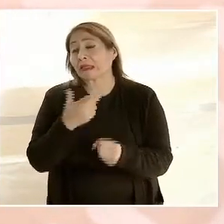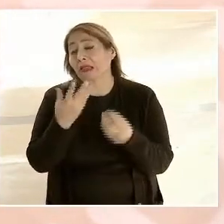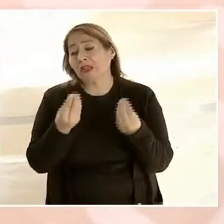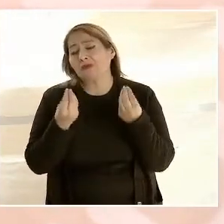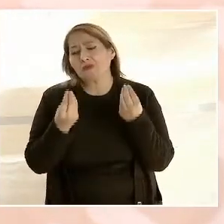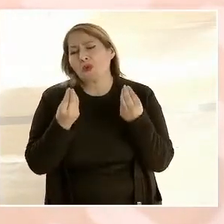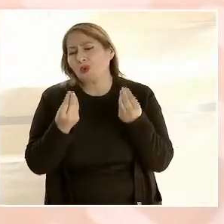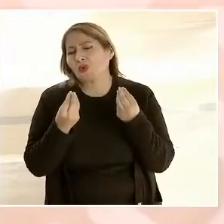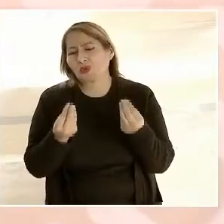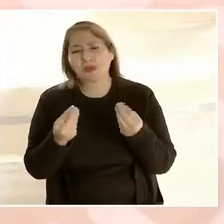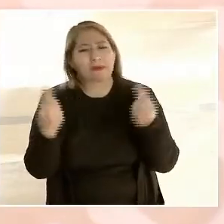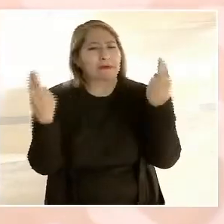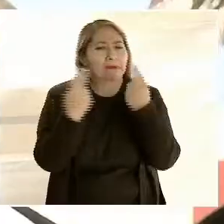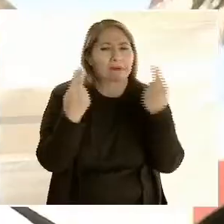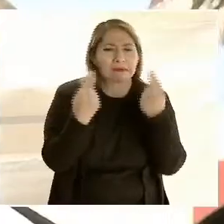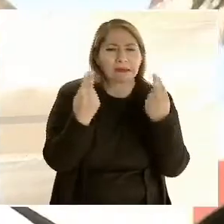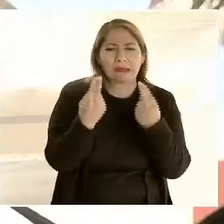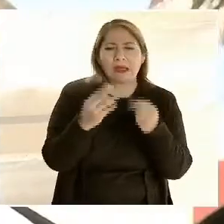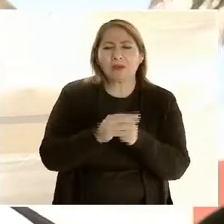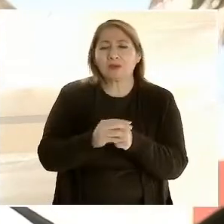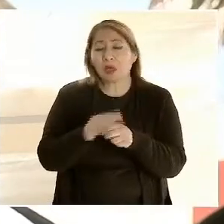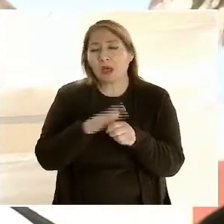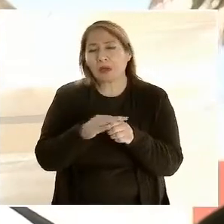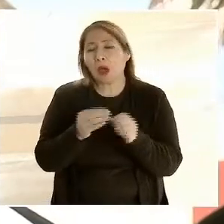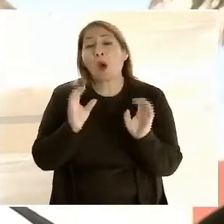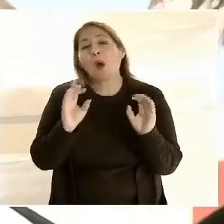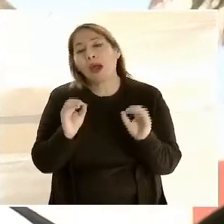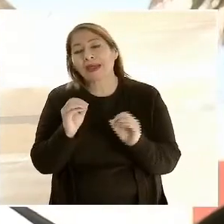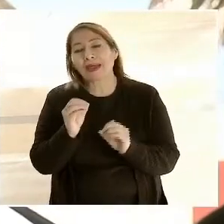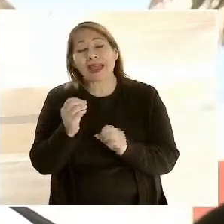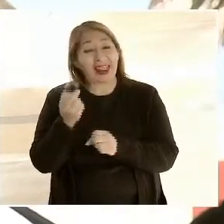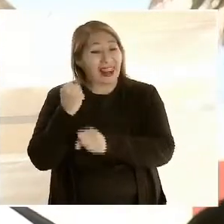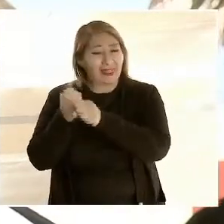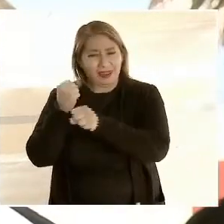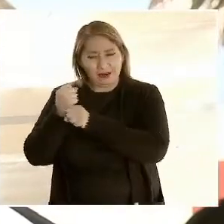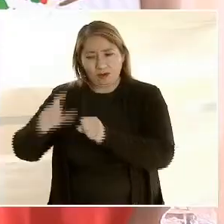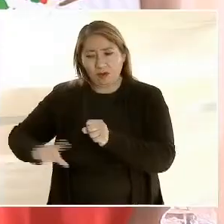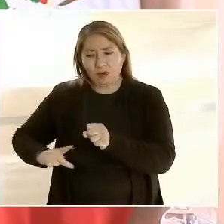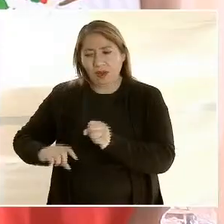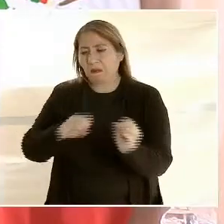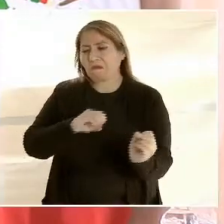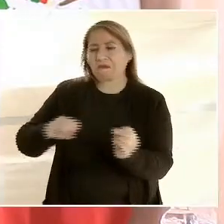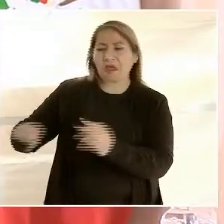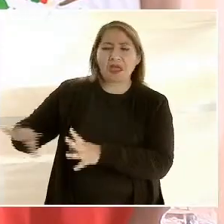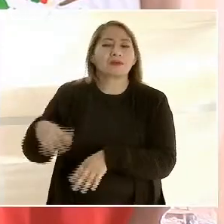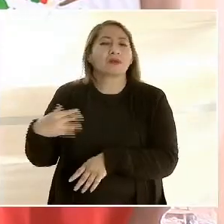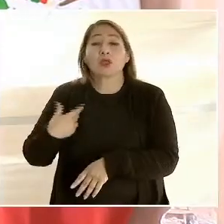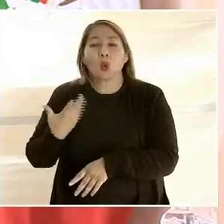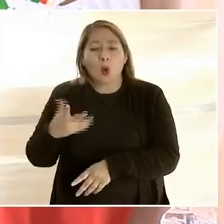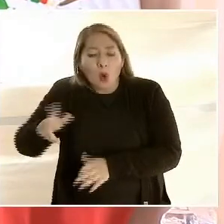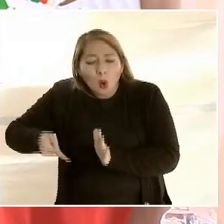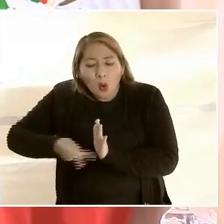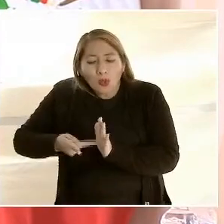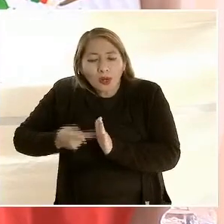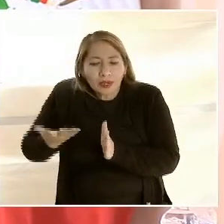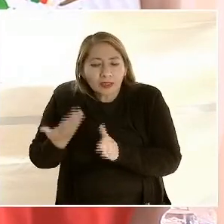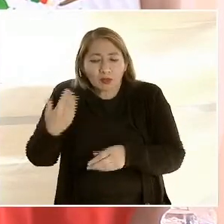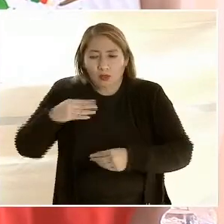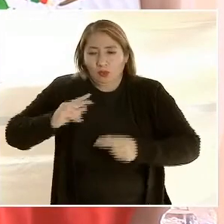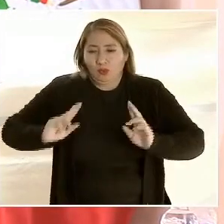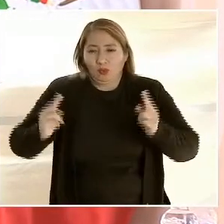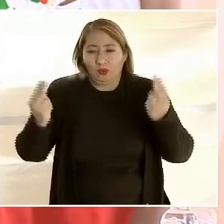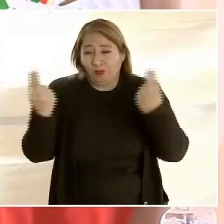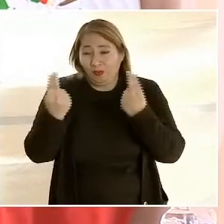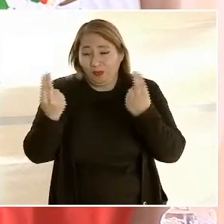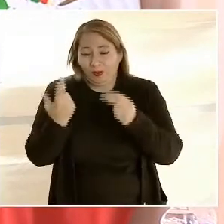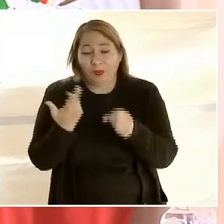dejó en la ruina, abandonados o a medio construir. El